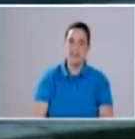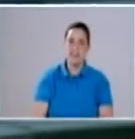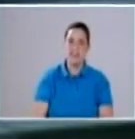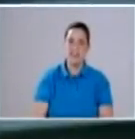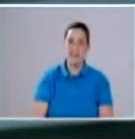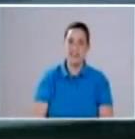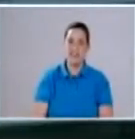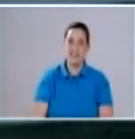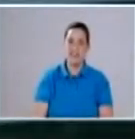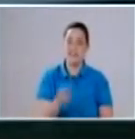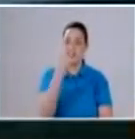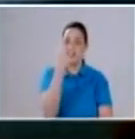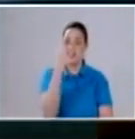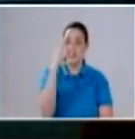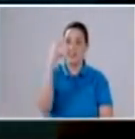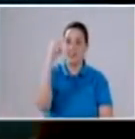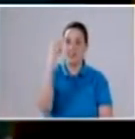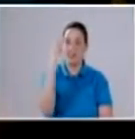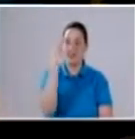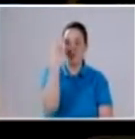Rosita,